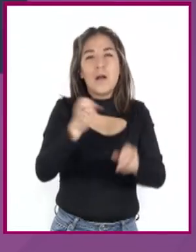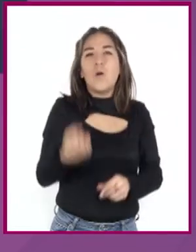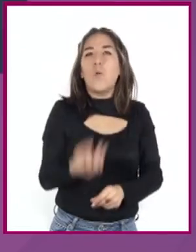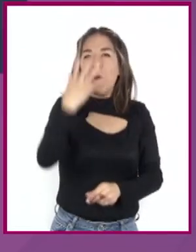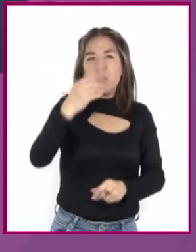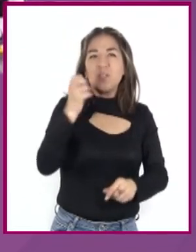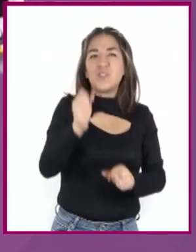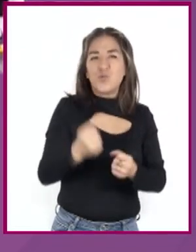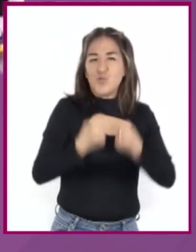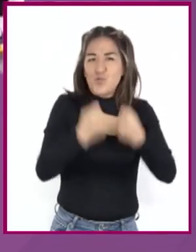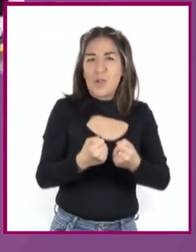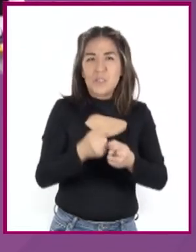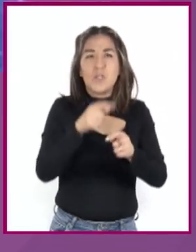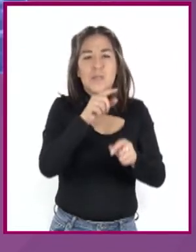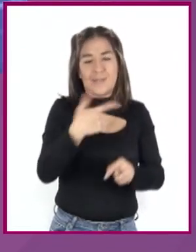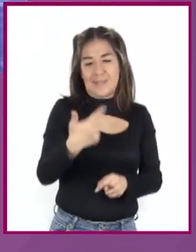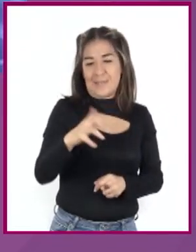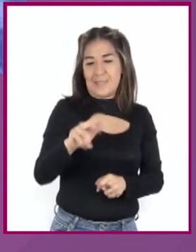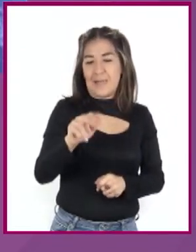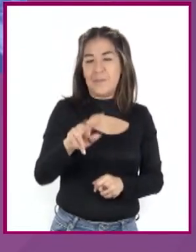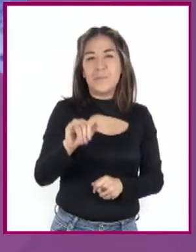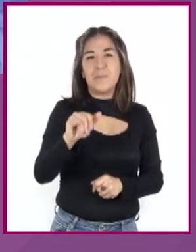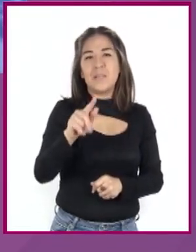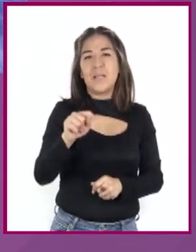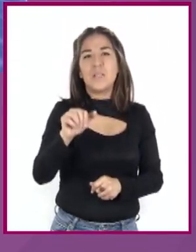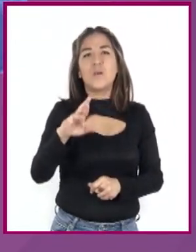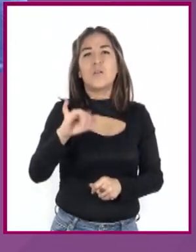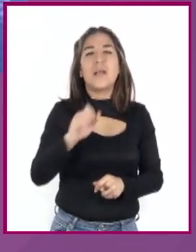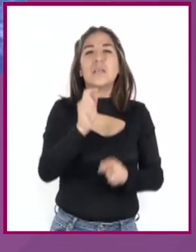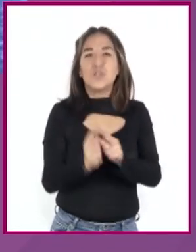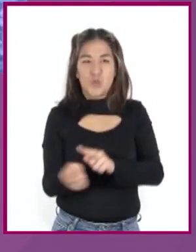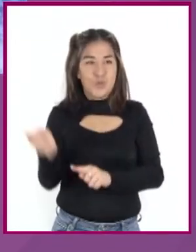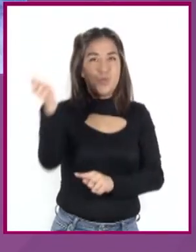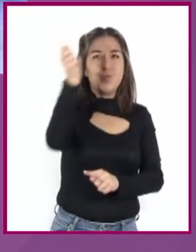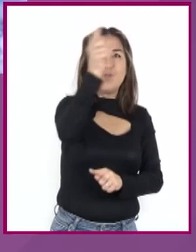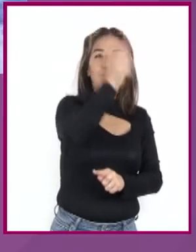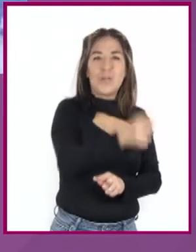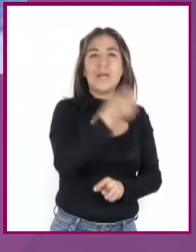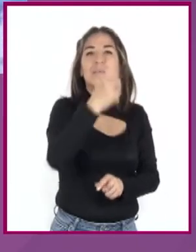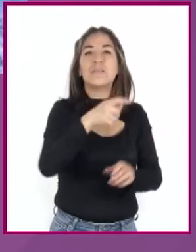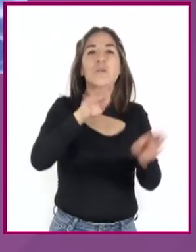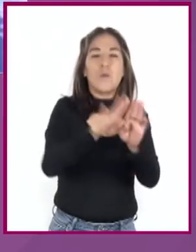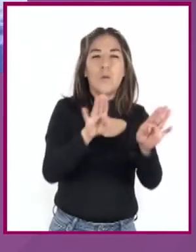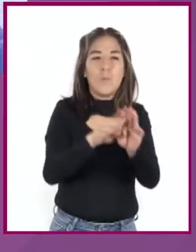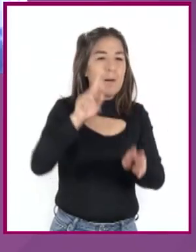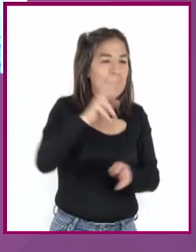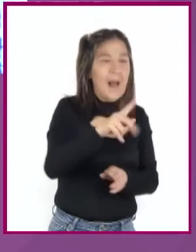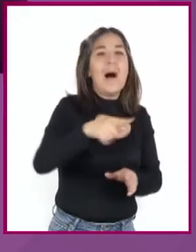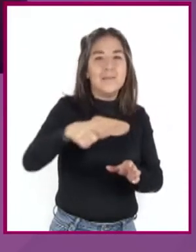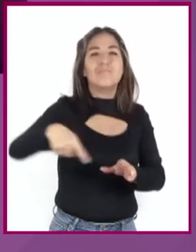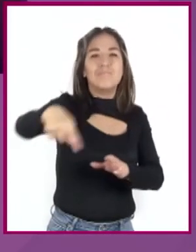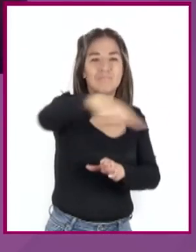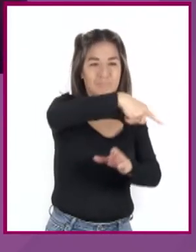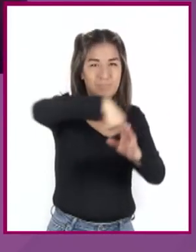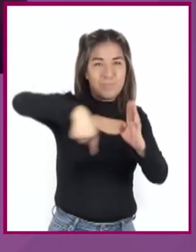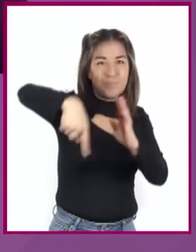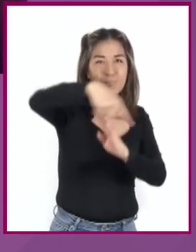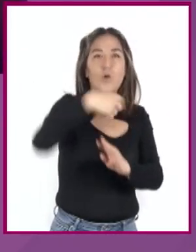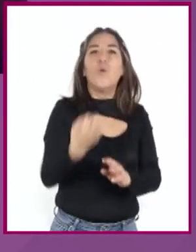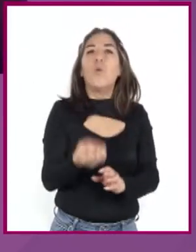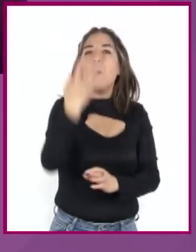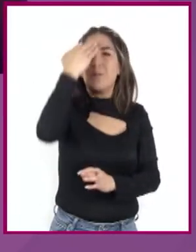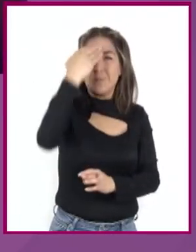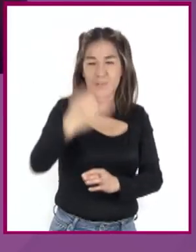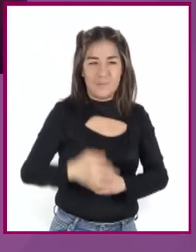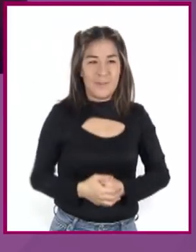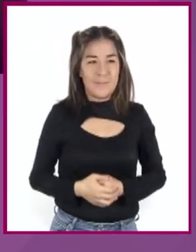gravitatoria y la fuerza centrípeta para que el satélite mantenga su órbita alrededor de la Tierra. Cuarta, la